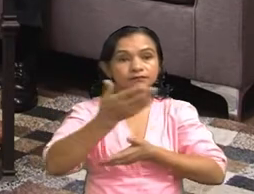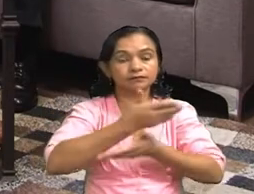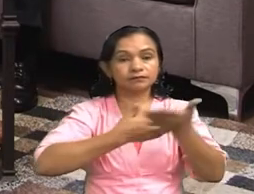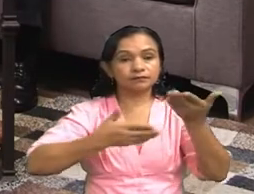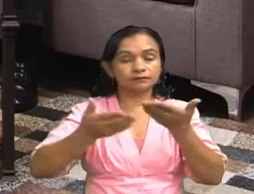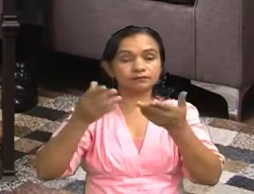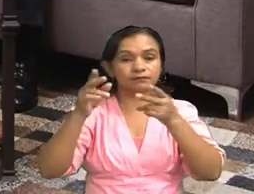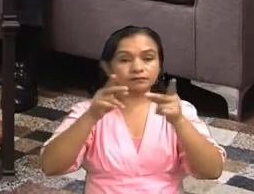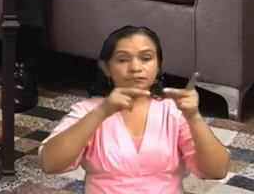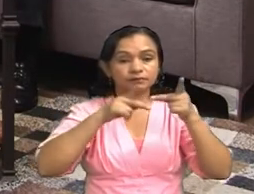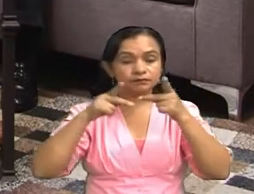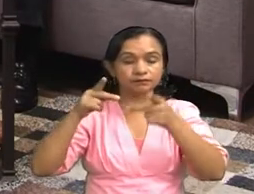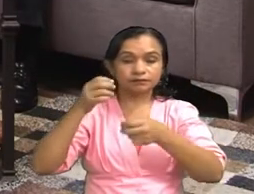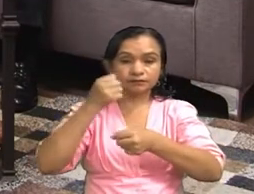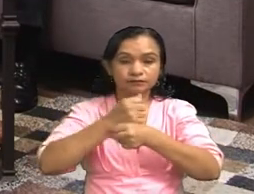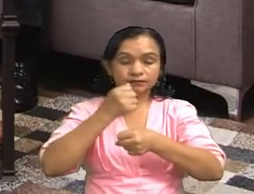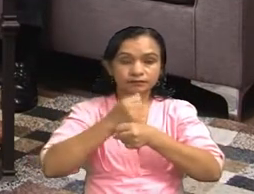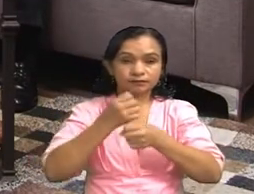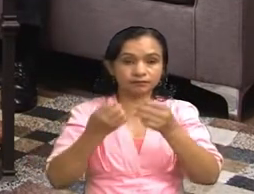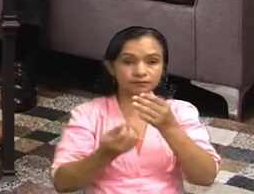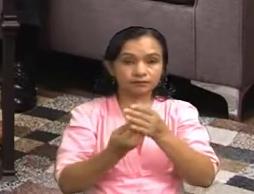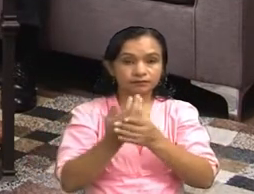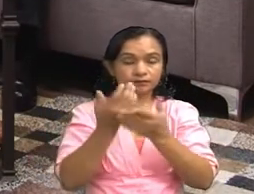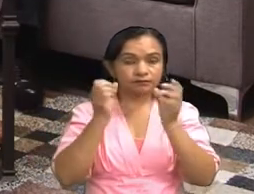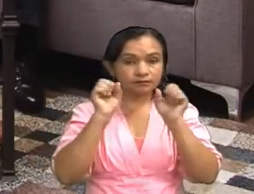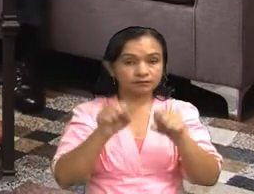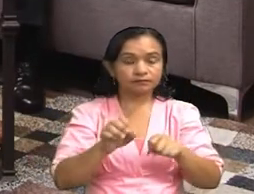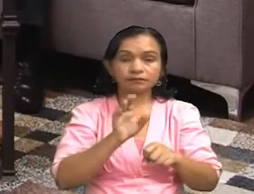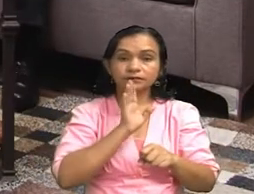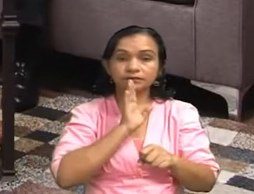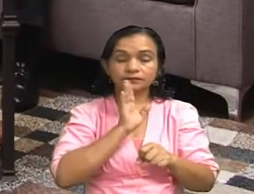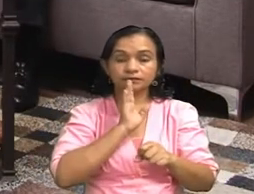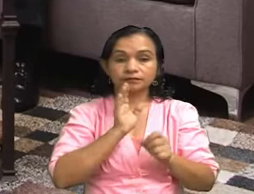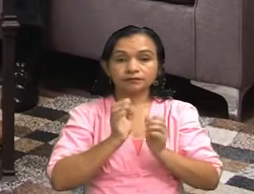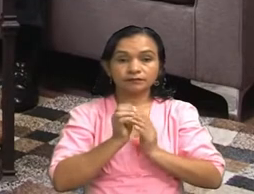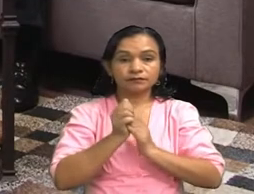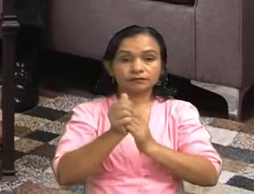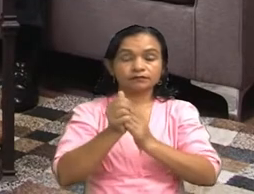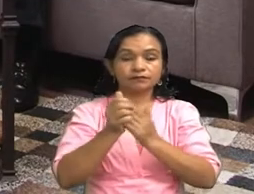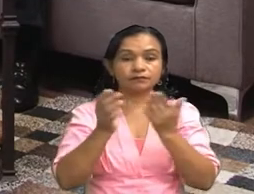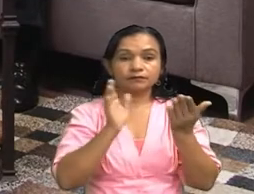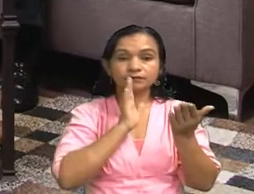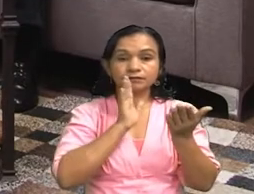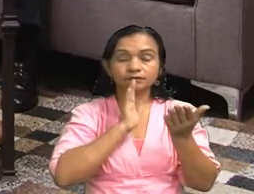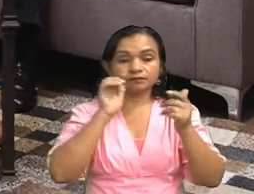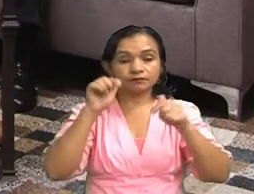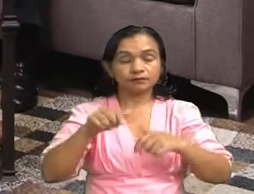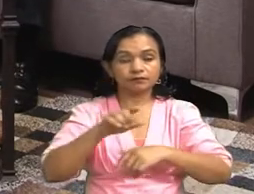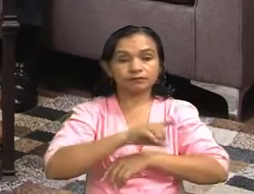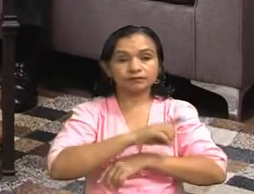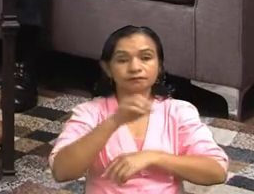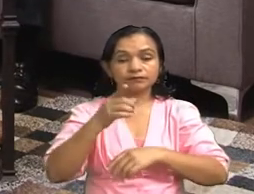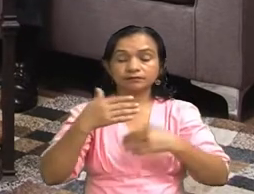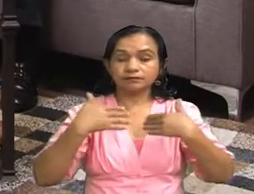pequeño productor. ¿Qué podríamos hablar de la línea de que estamos hablando hoy de la